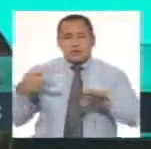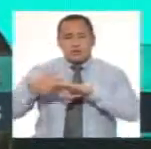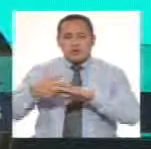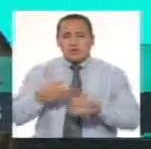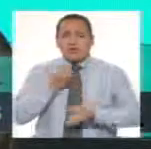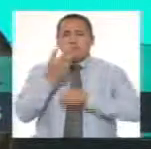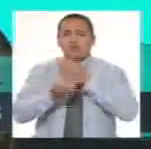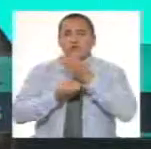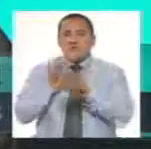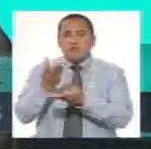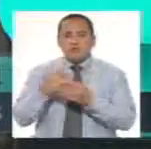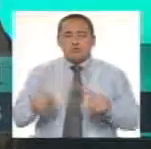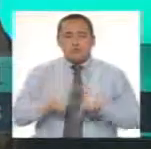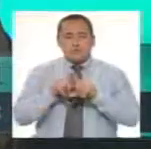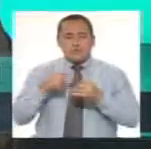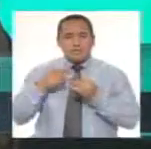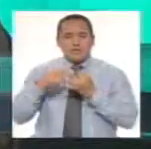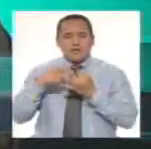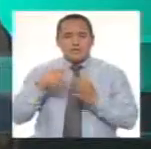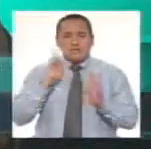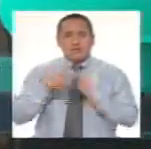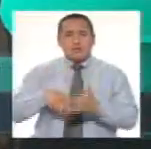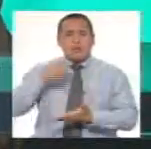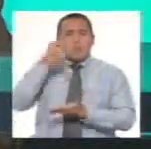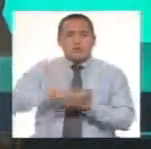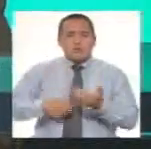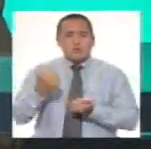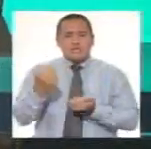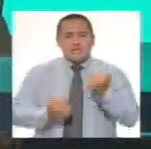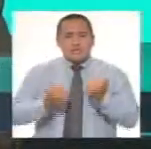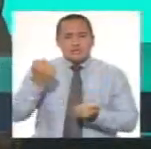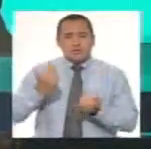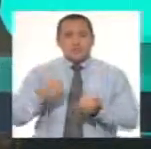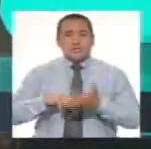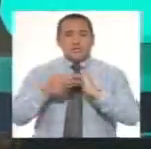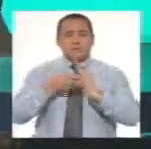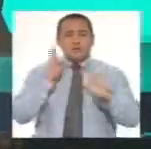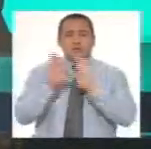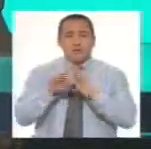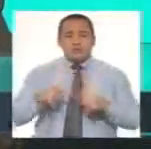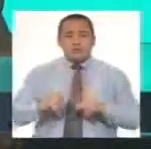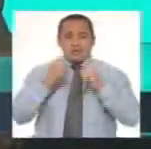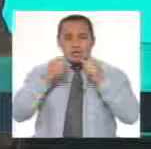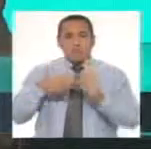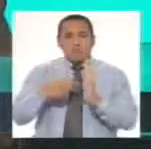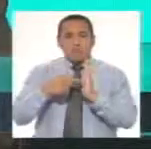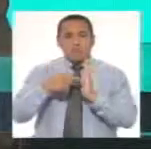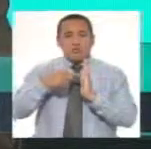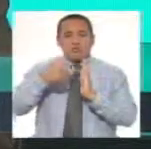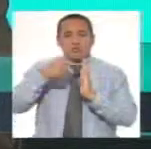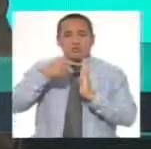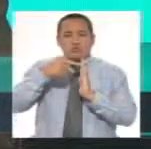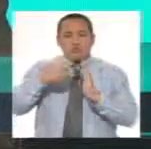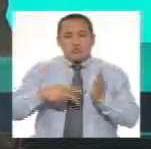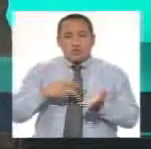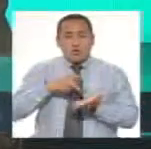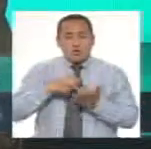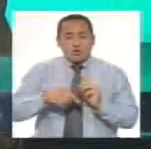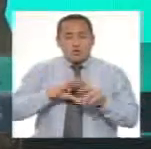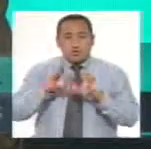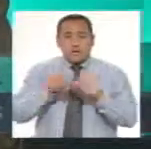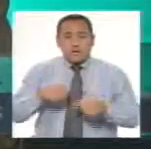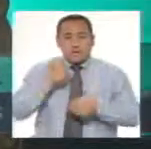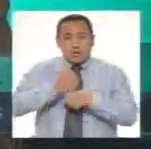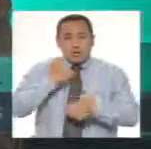de Transportes las multas de tránsito, lo cual está generando que el sistema de puntaje que tenemos en el Perú para